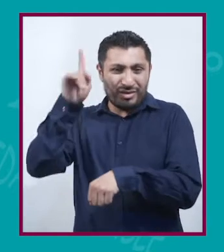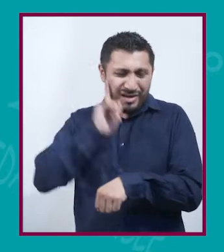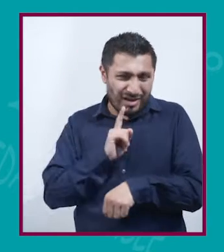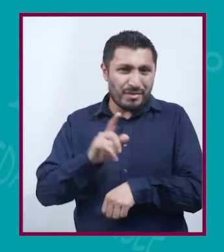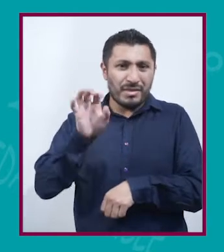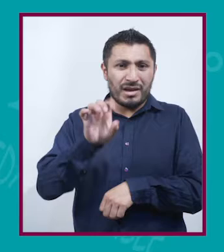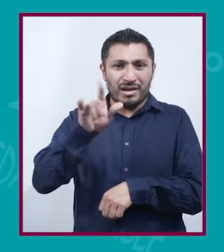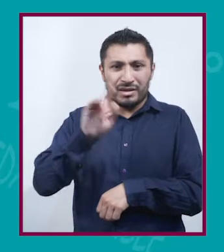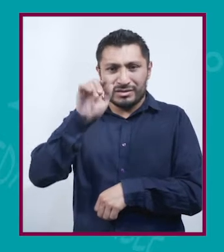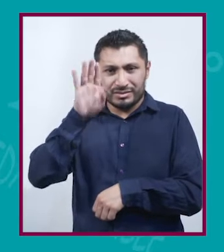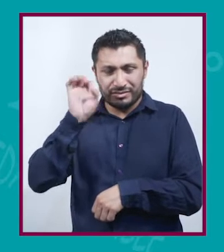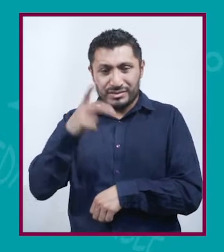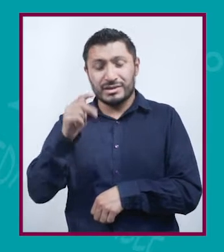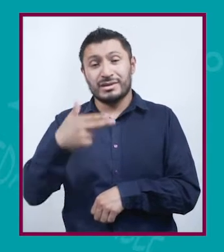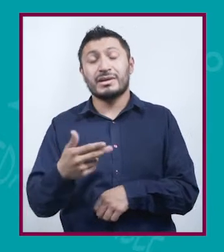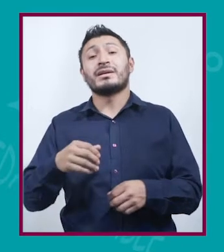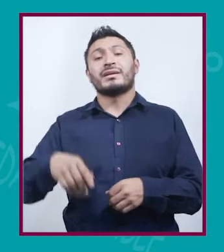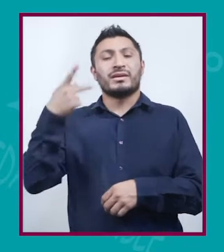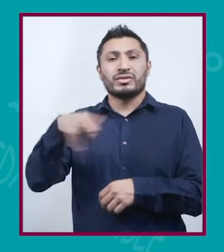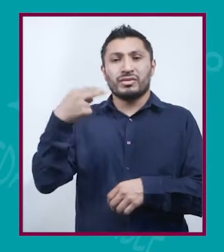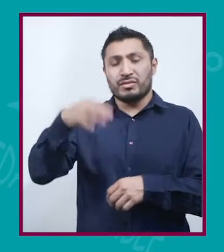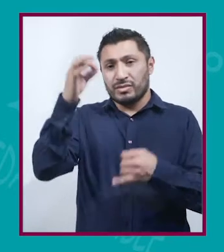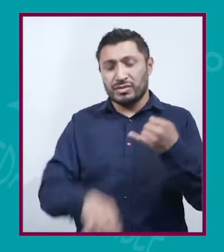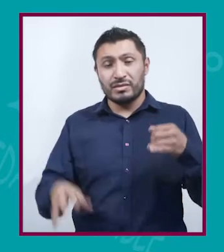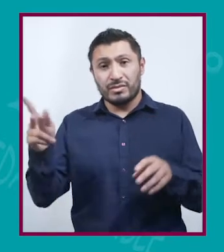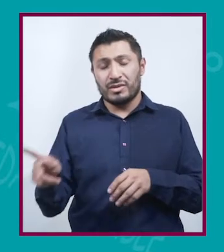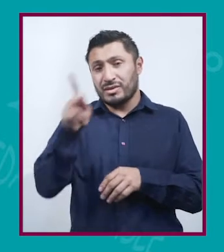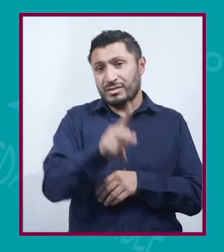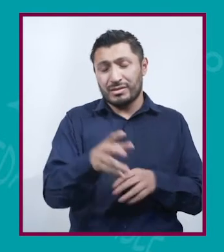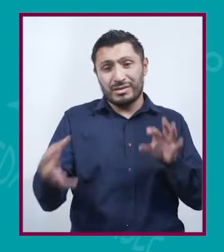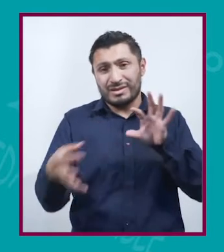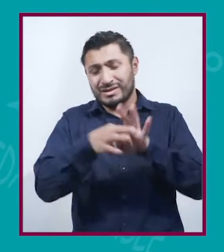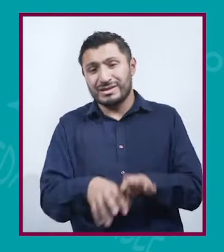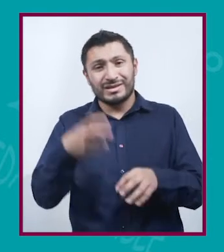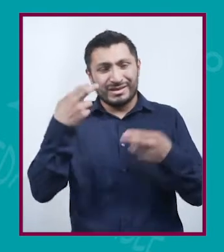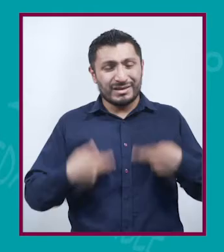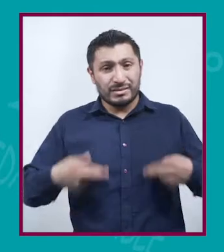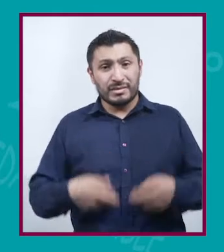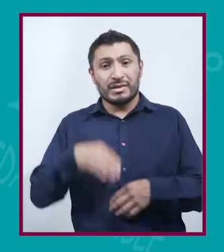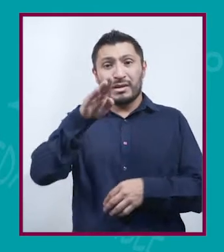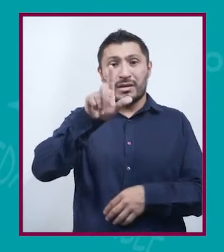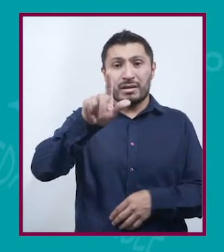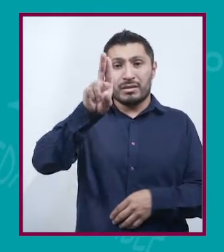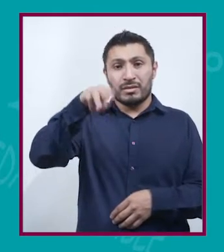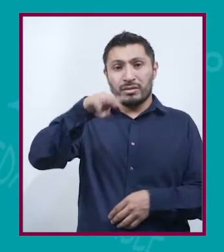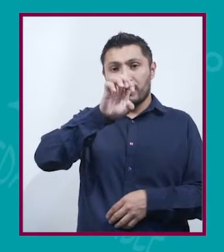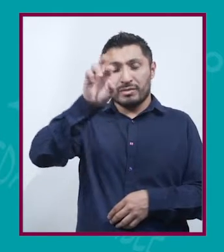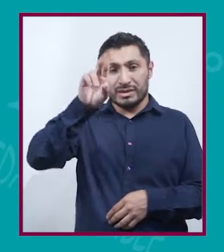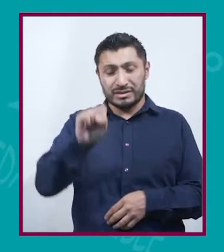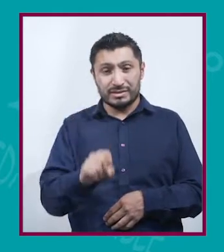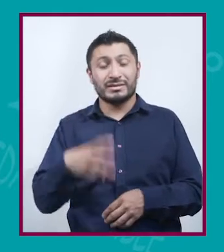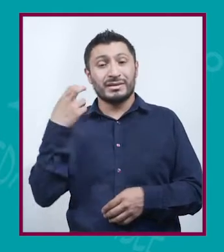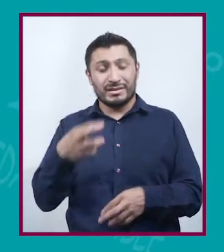Elizabeth. Desde entonces, su apellido quedó asociado con este estilo de vestimenta femenina, conocida como Bloomers. Dicha